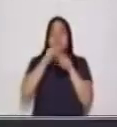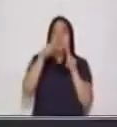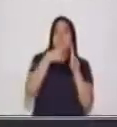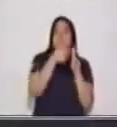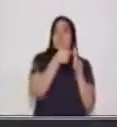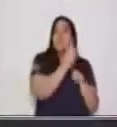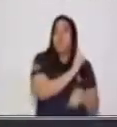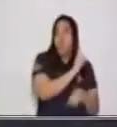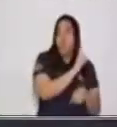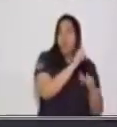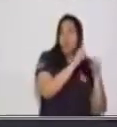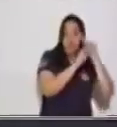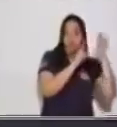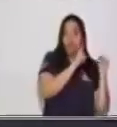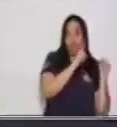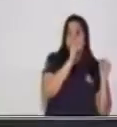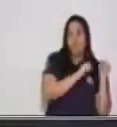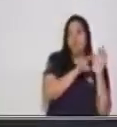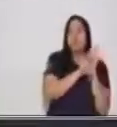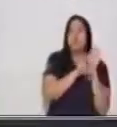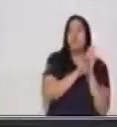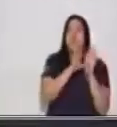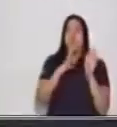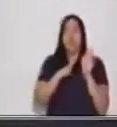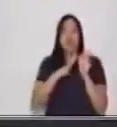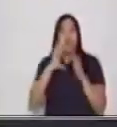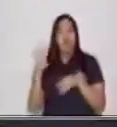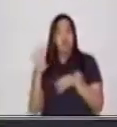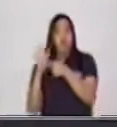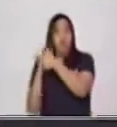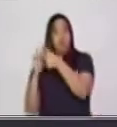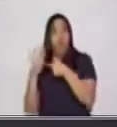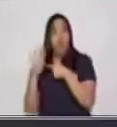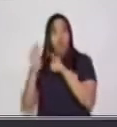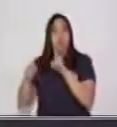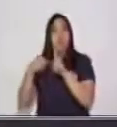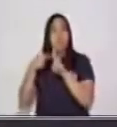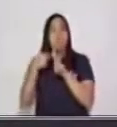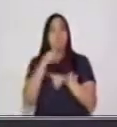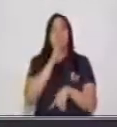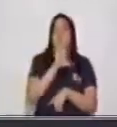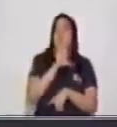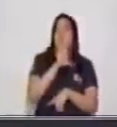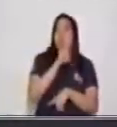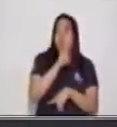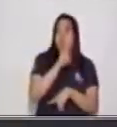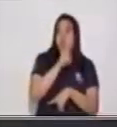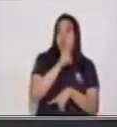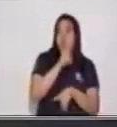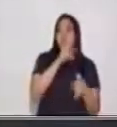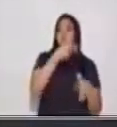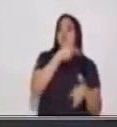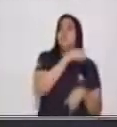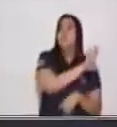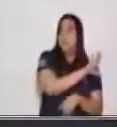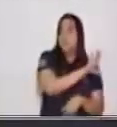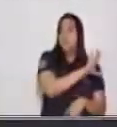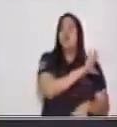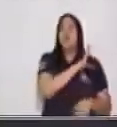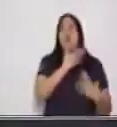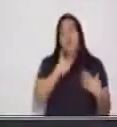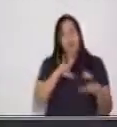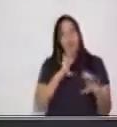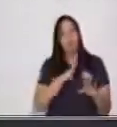Entonces, si yo tengo aquí el número, por ejemplo, 4. 4 más 1 nos da 5. Y entonces ahí ya tengo mis dos números